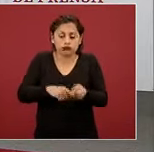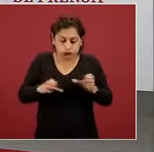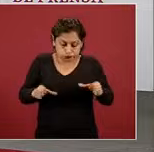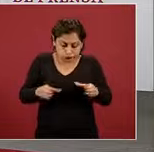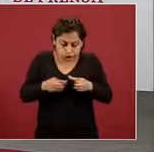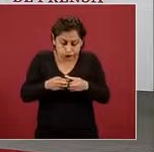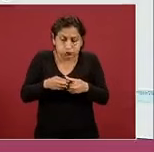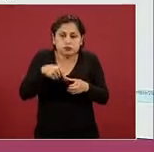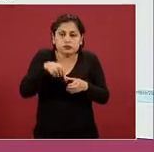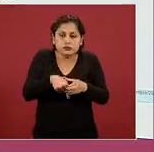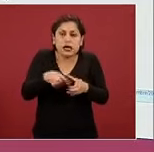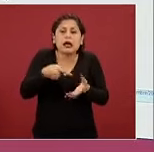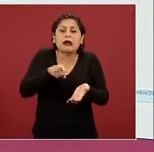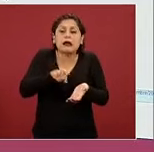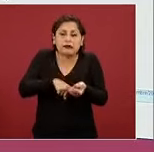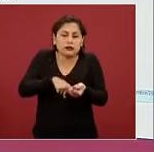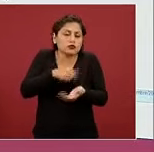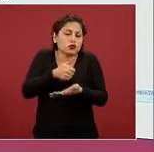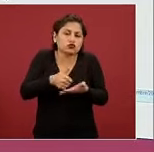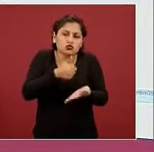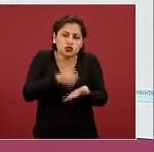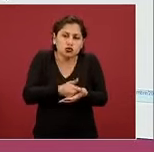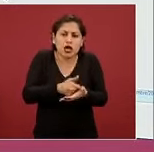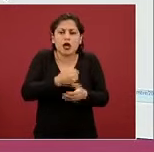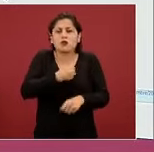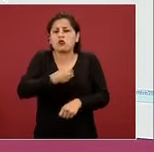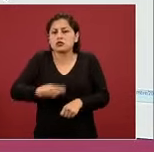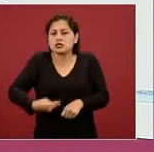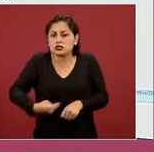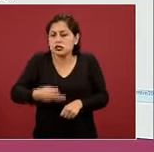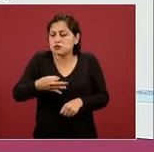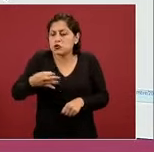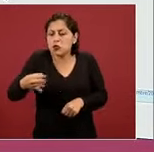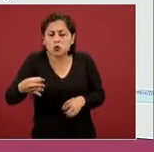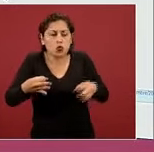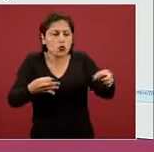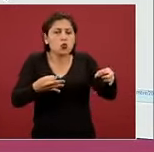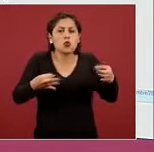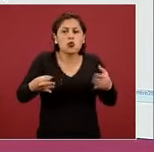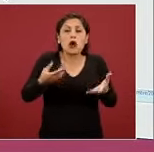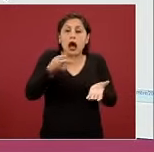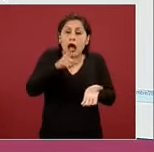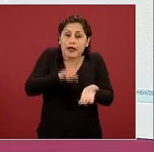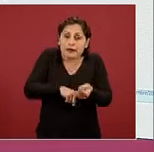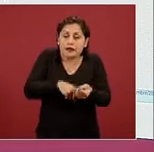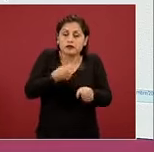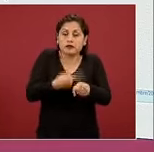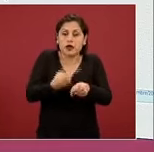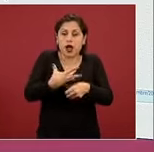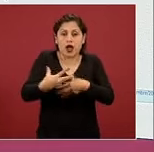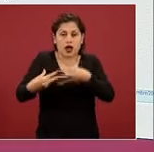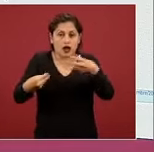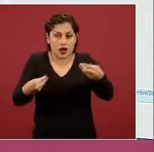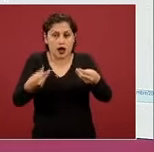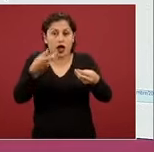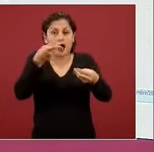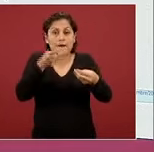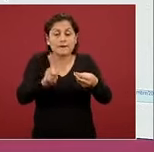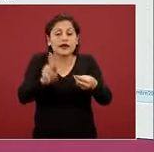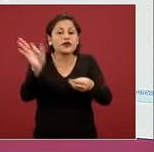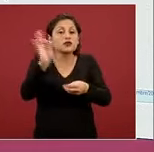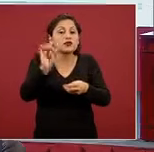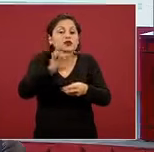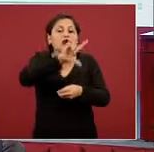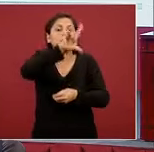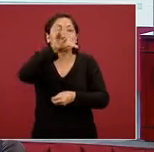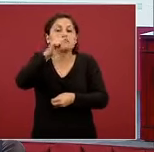pueden situar en una ciudad, en un municipio, en un estado, pero posteriormente empieza a haber transmisión en más de una